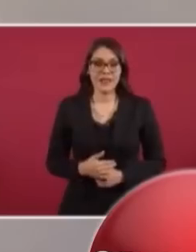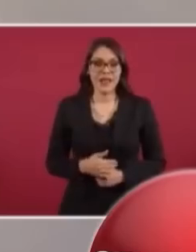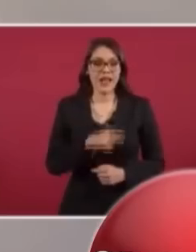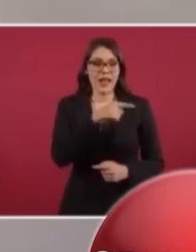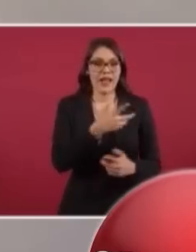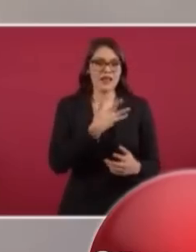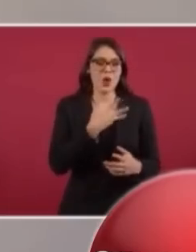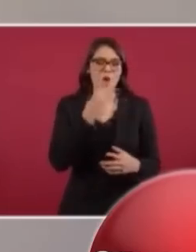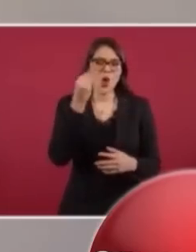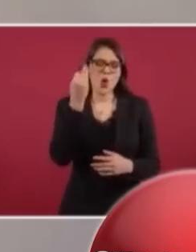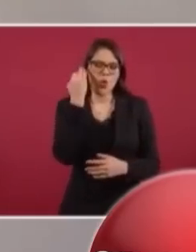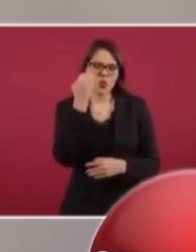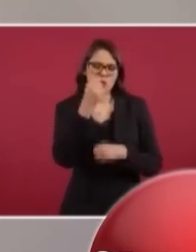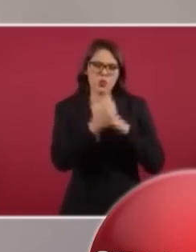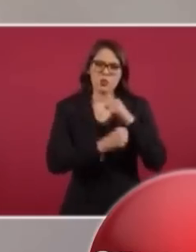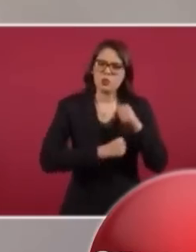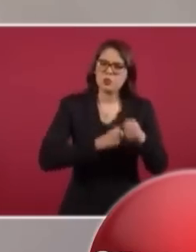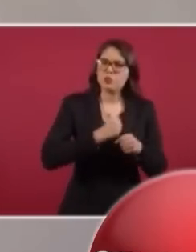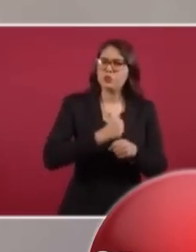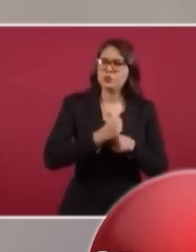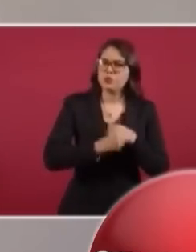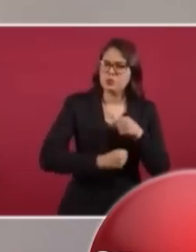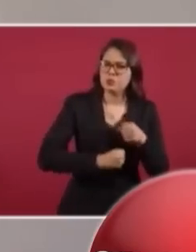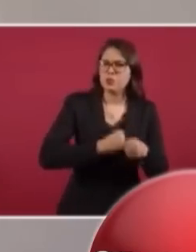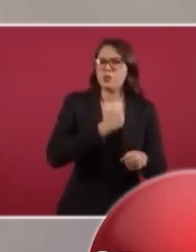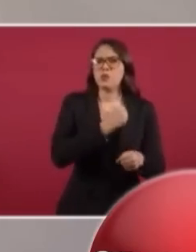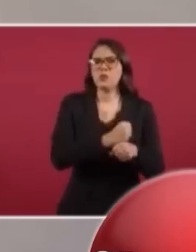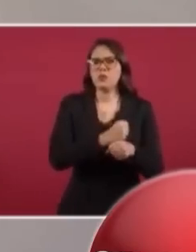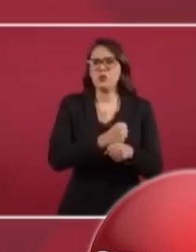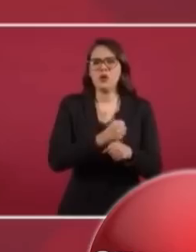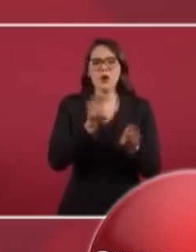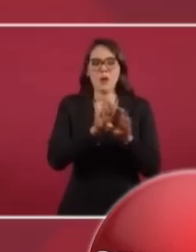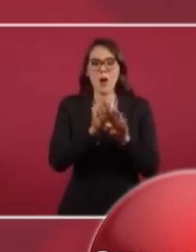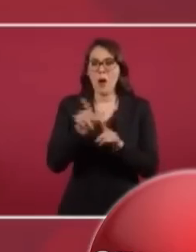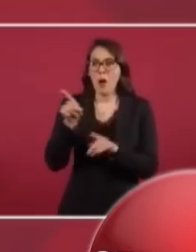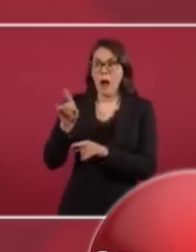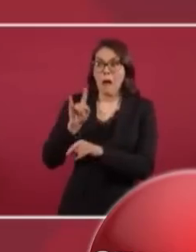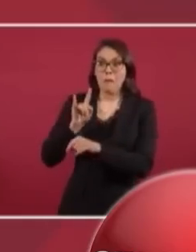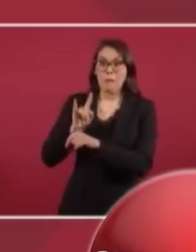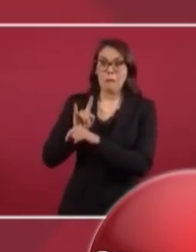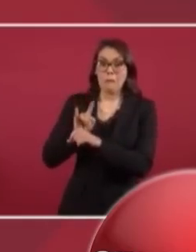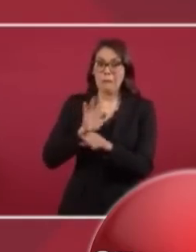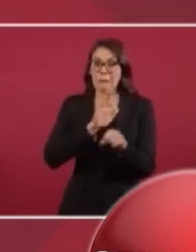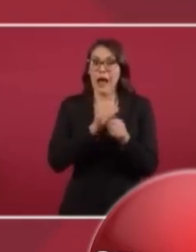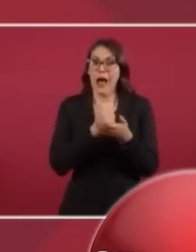estuvo durante mucho tiempo sirviendo de tapadera.